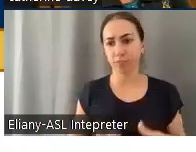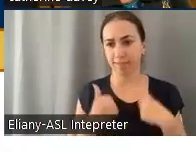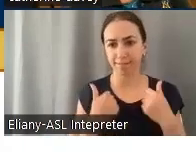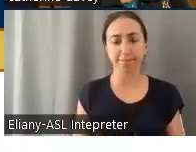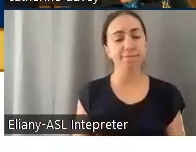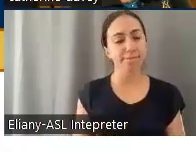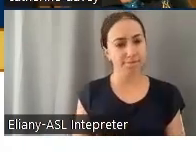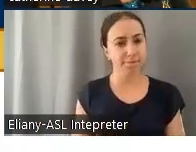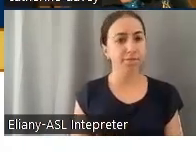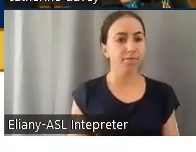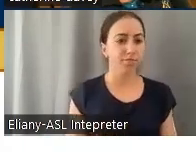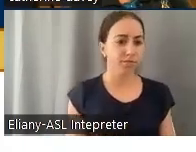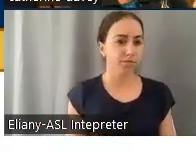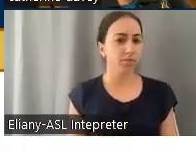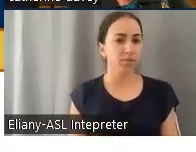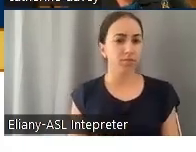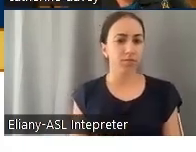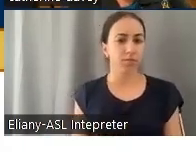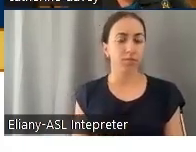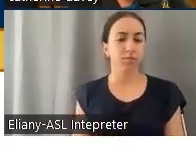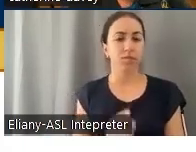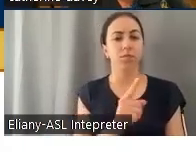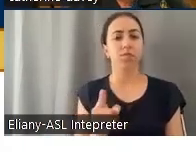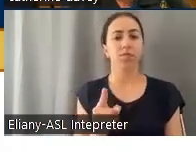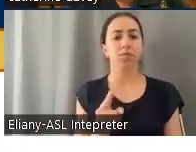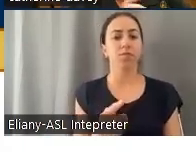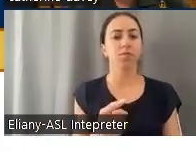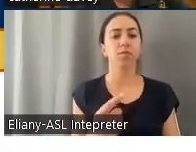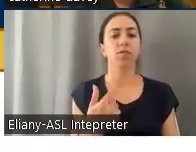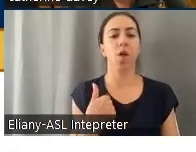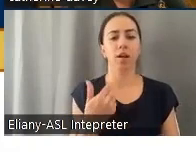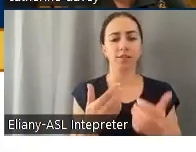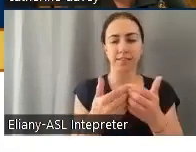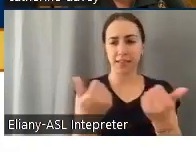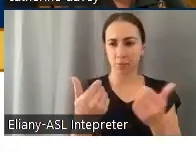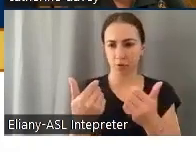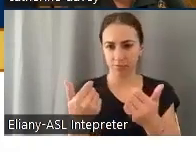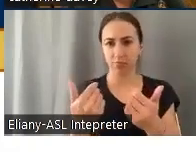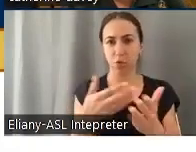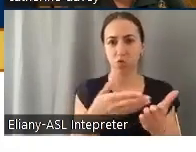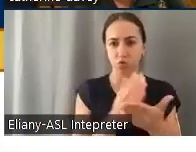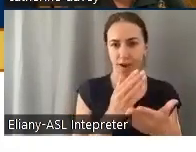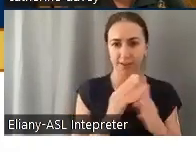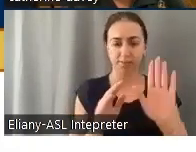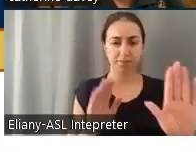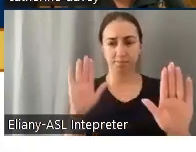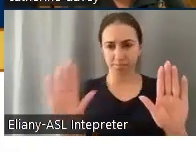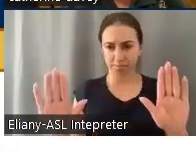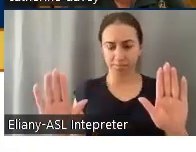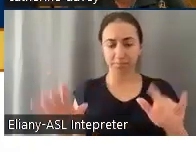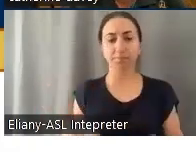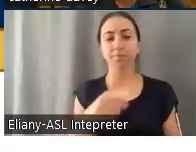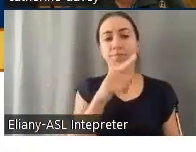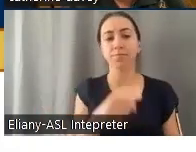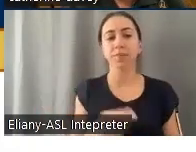para que May pueda seguir con su vida. Bien. Bien, estamos hablando acerca de los derechos que les estoy mostrando aquí de una